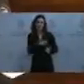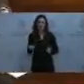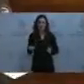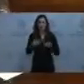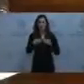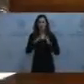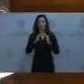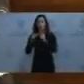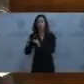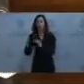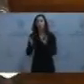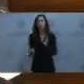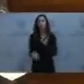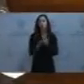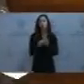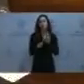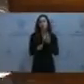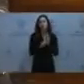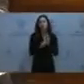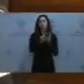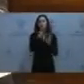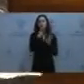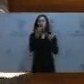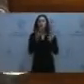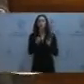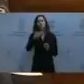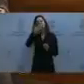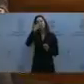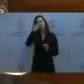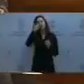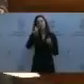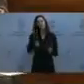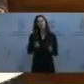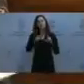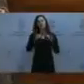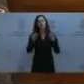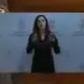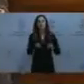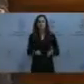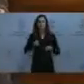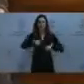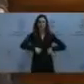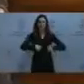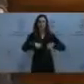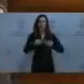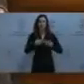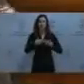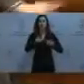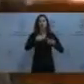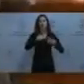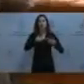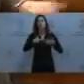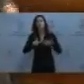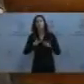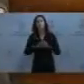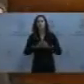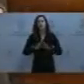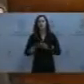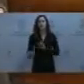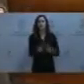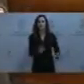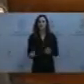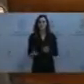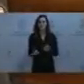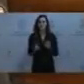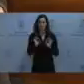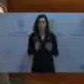estaban así recogidos como parques empresariales de interés regional en los distintos instrumentos de planificación. Incluso el